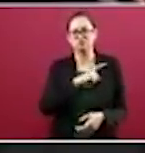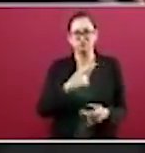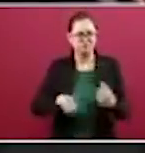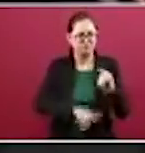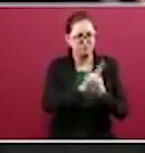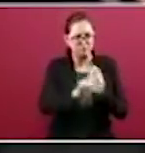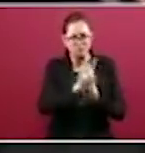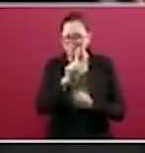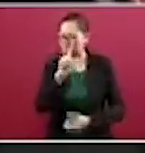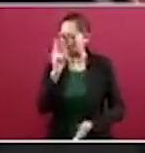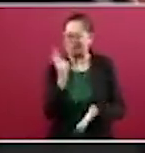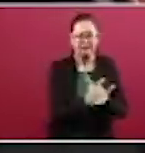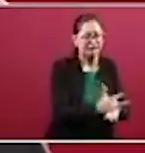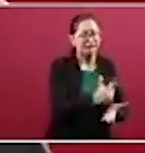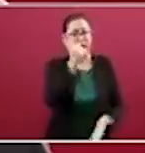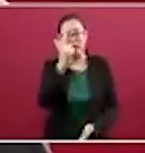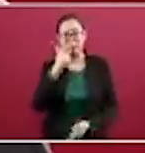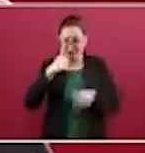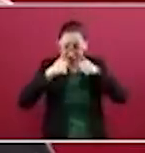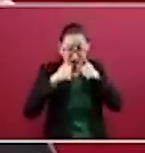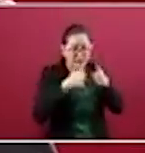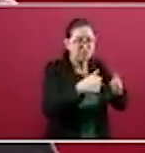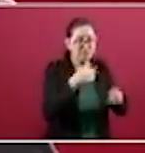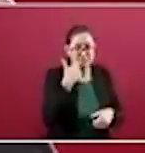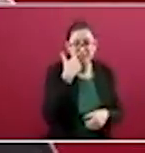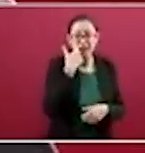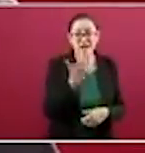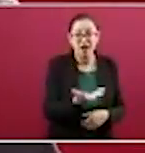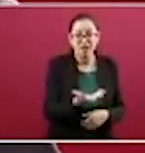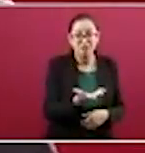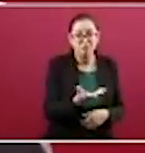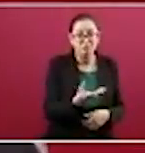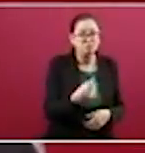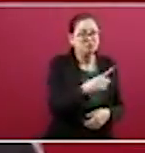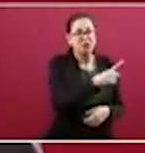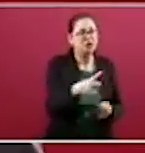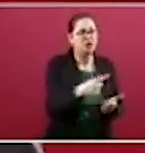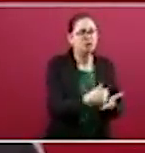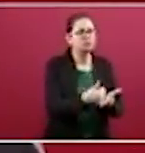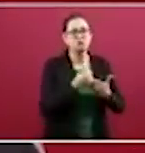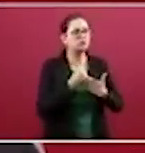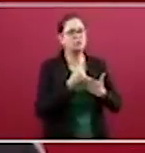atender este problema gravísimo, en vez de que ayuden,